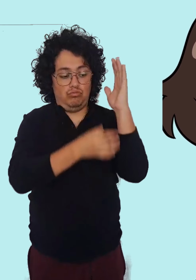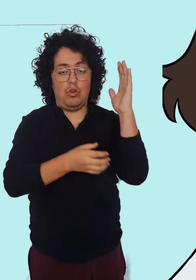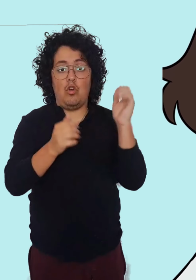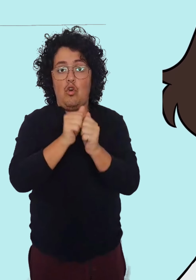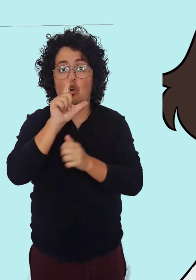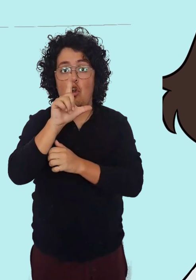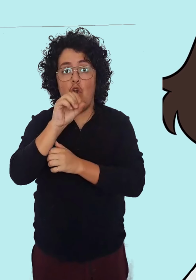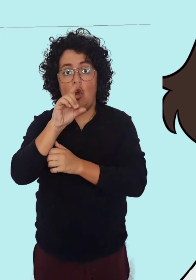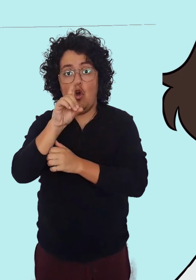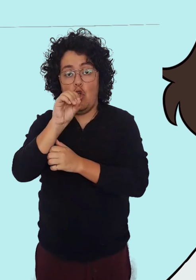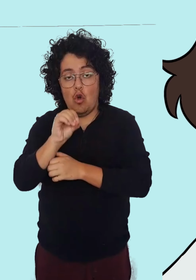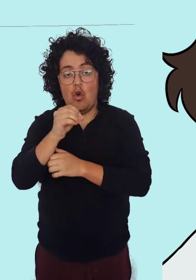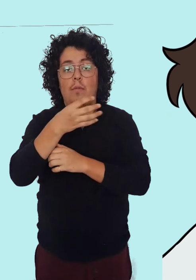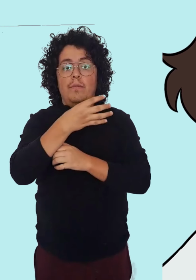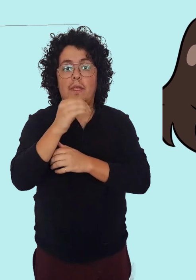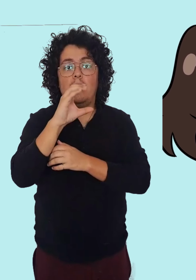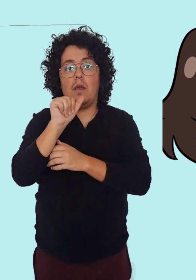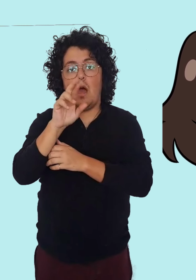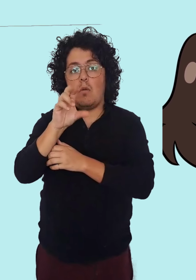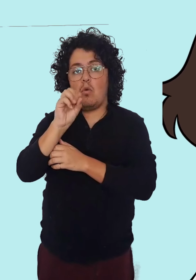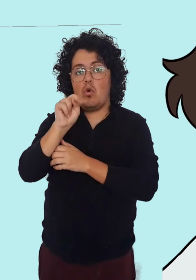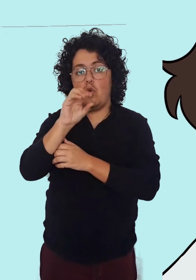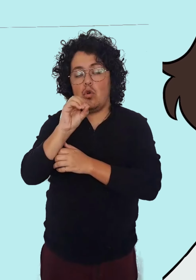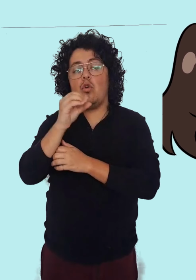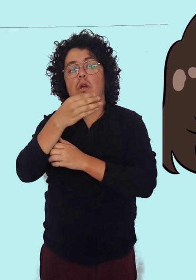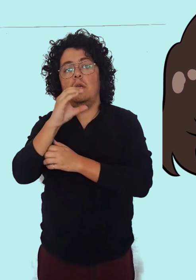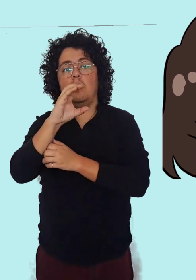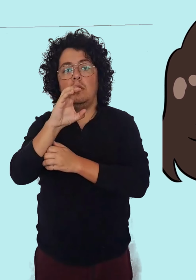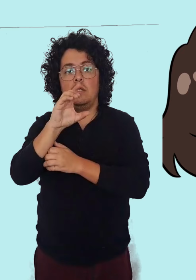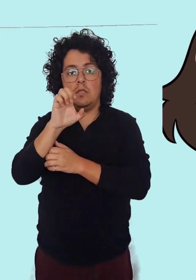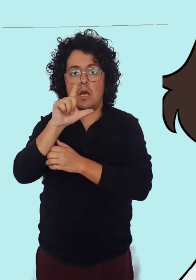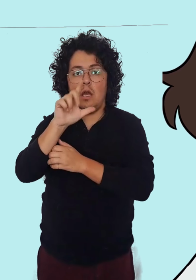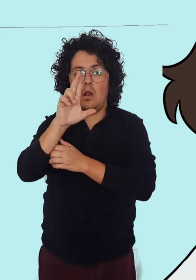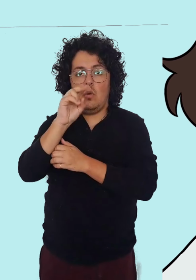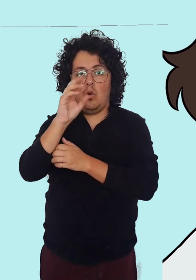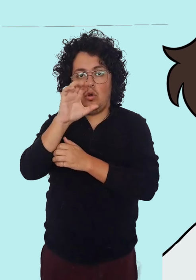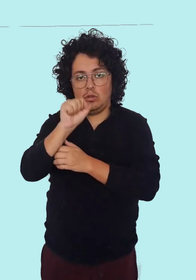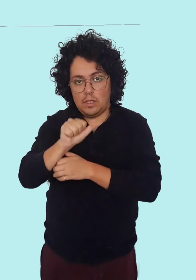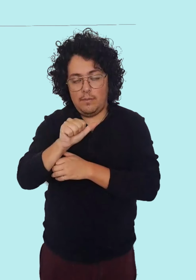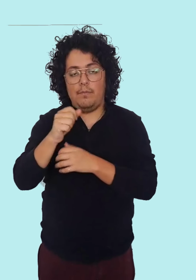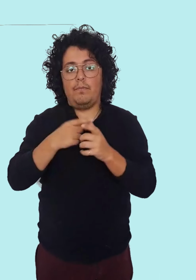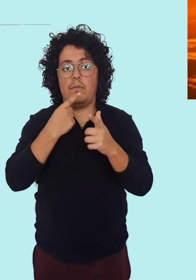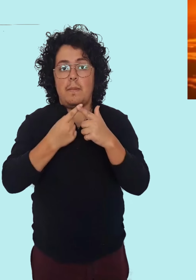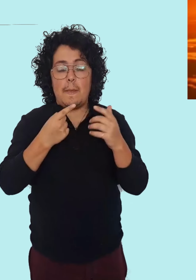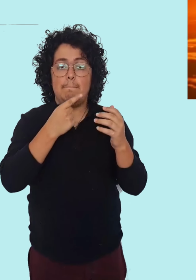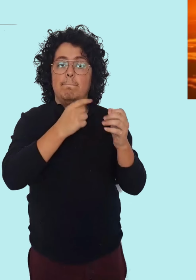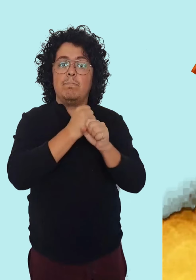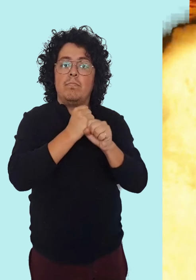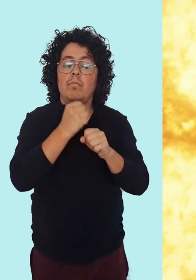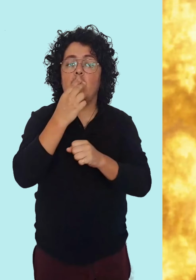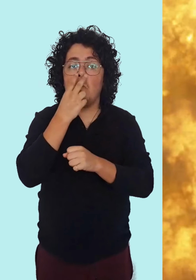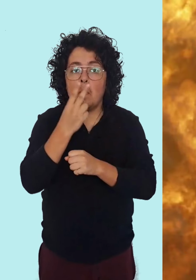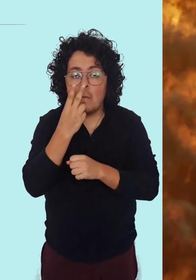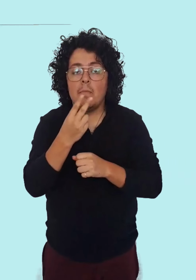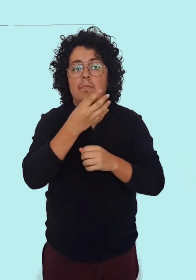lodo mezclado con una fuente de carbono, como celulosa, y azufre, sulfato de calcio, que tras ser expuesta a la luz,